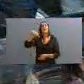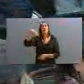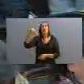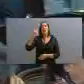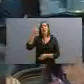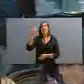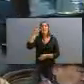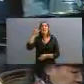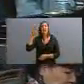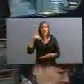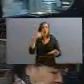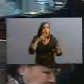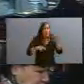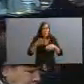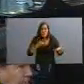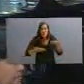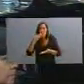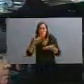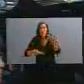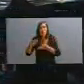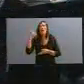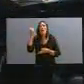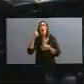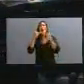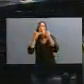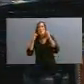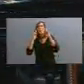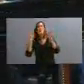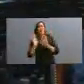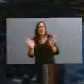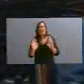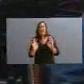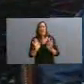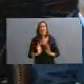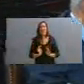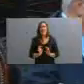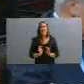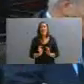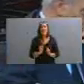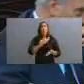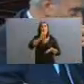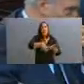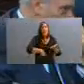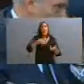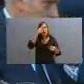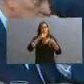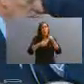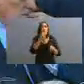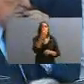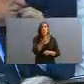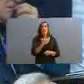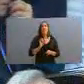acordada, pero no la encuentro, ahora con tantos papeles. No sirven a nadie, por Dios. La acordada 20, la acordada 20 del año 2000.